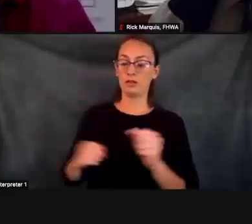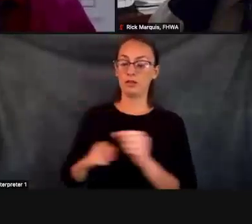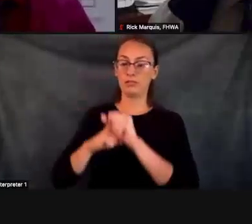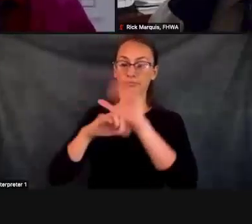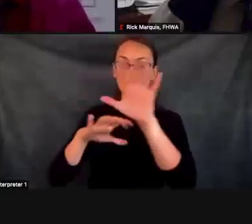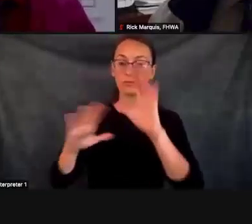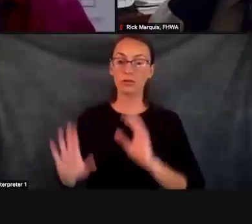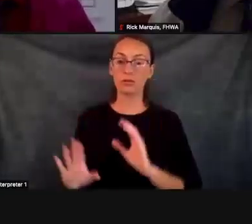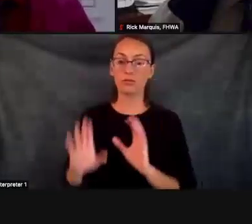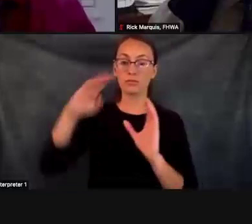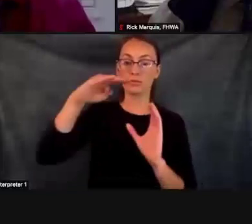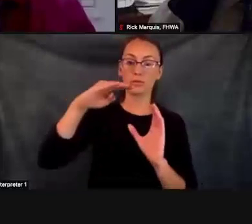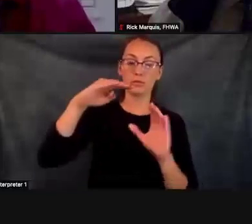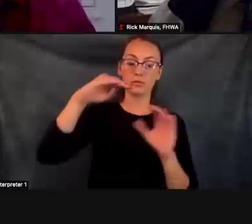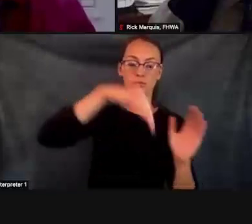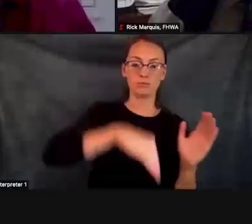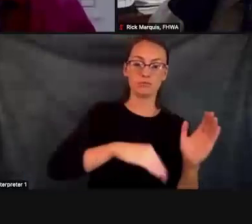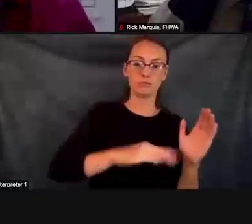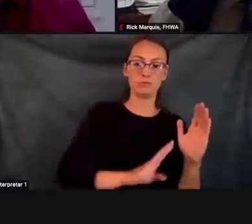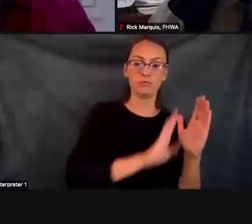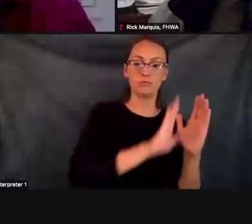terrenos montañosos,